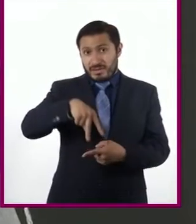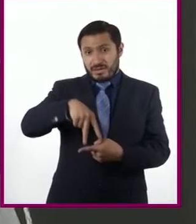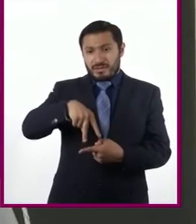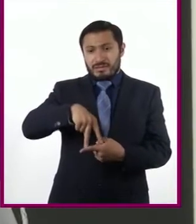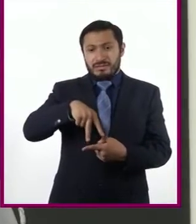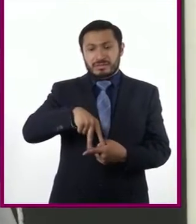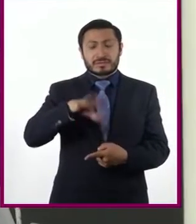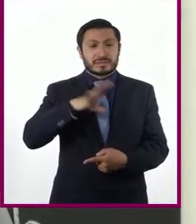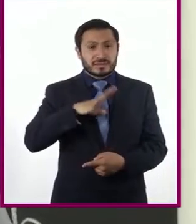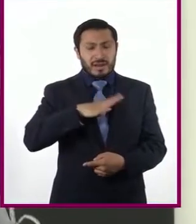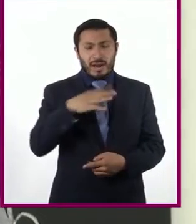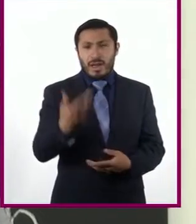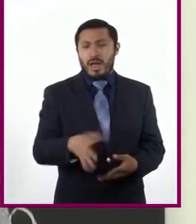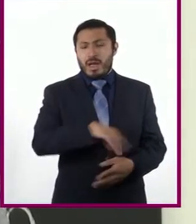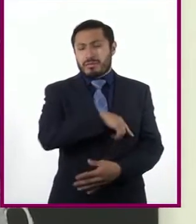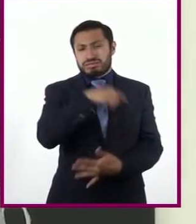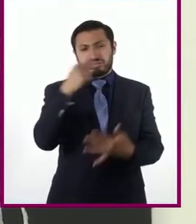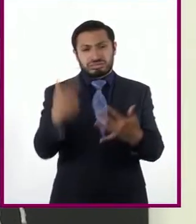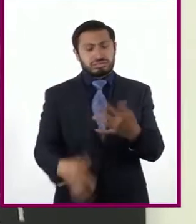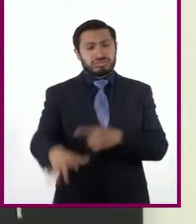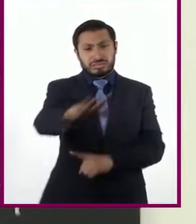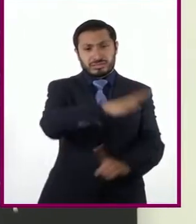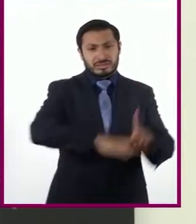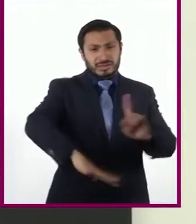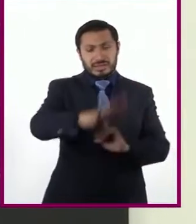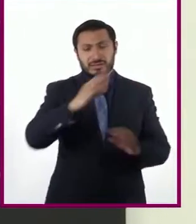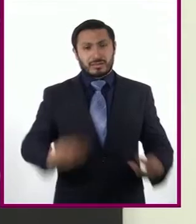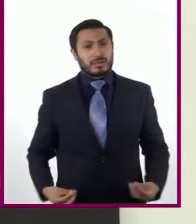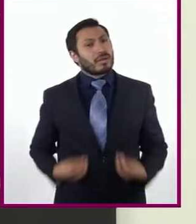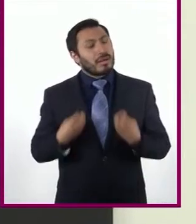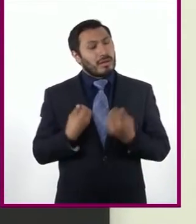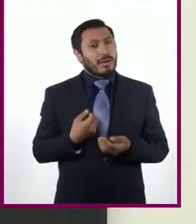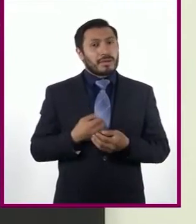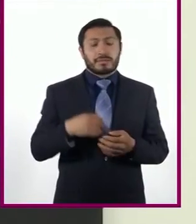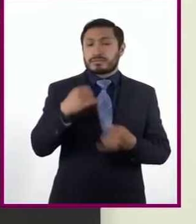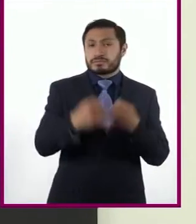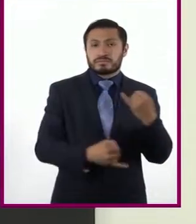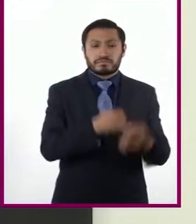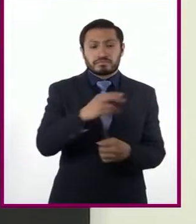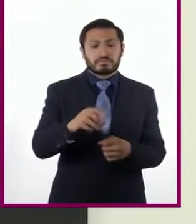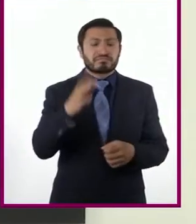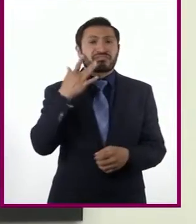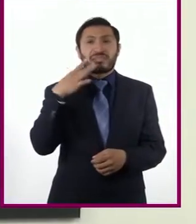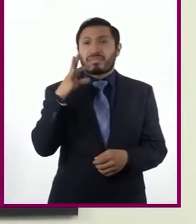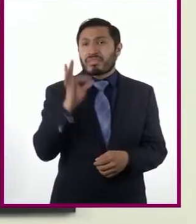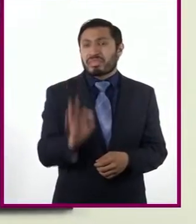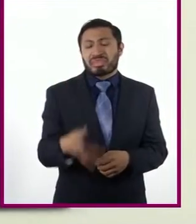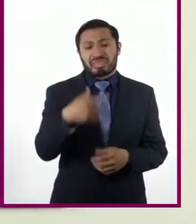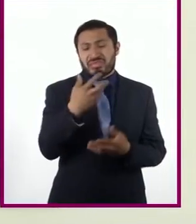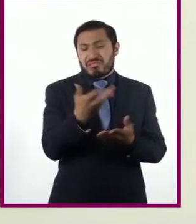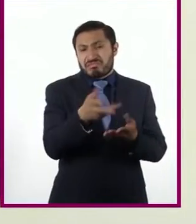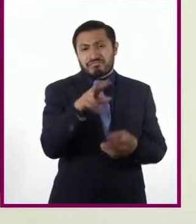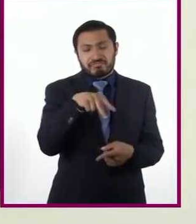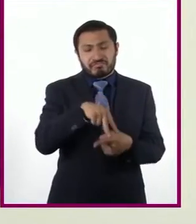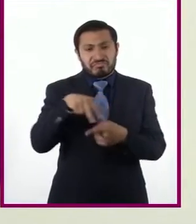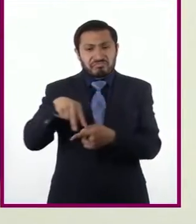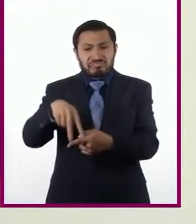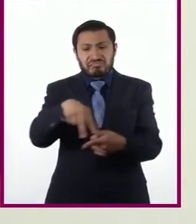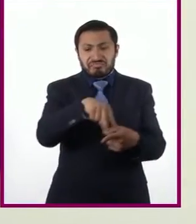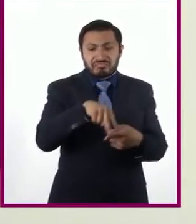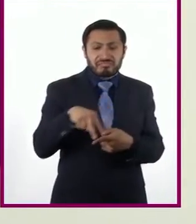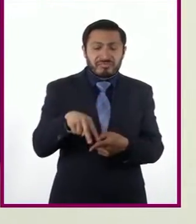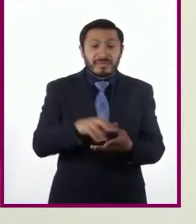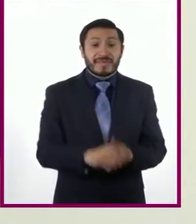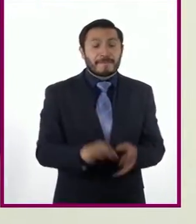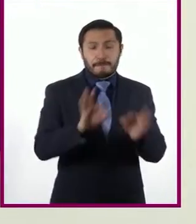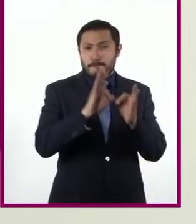están presentes en muchos ámbitos de nuestra vida cotidiana, en juguetes simples como este, formado a partir de prismas triangulares,